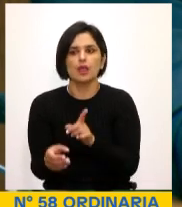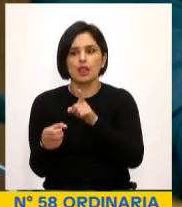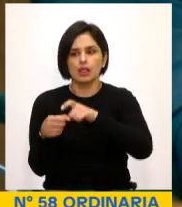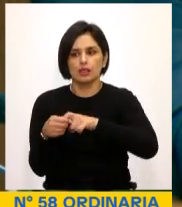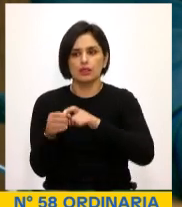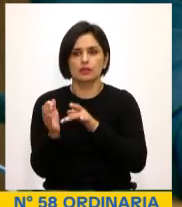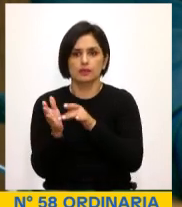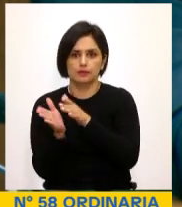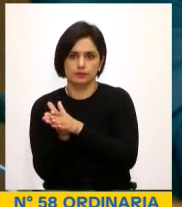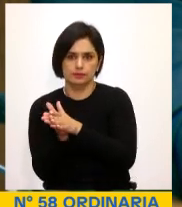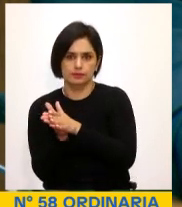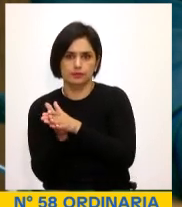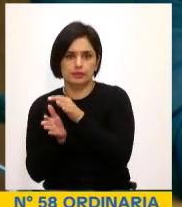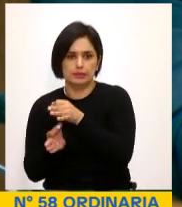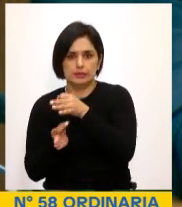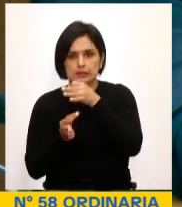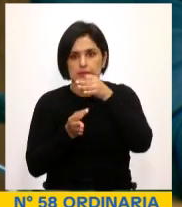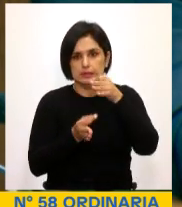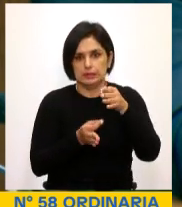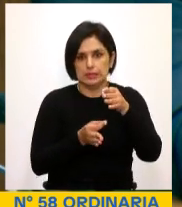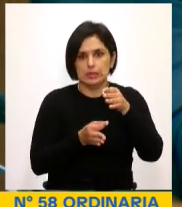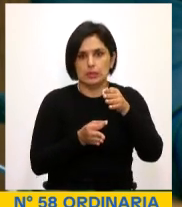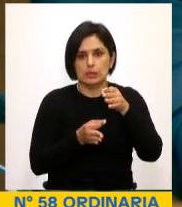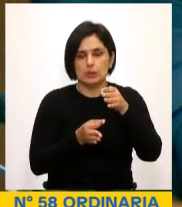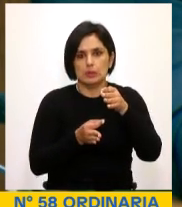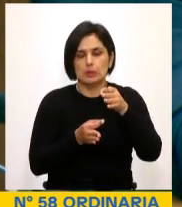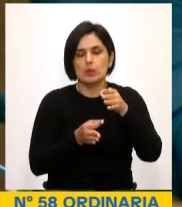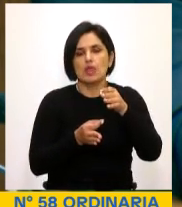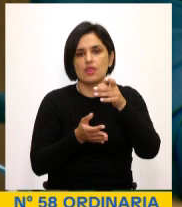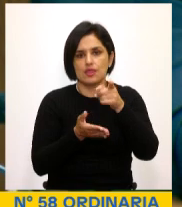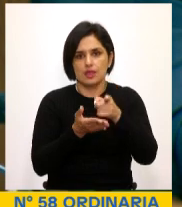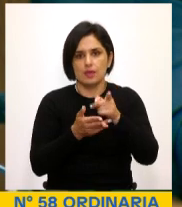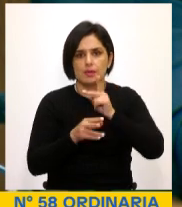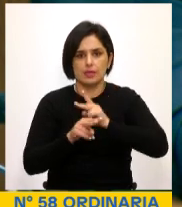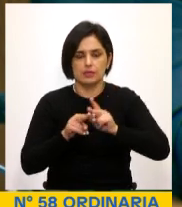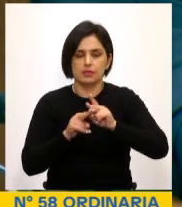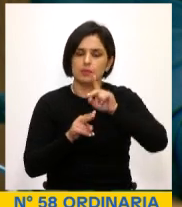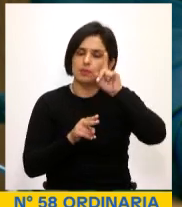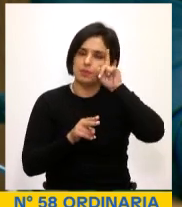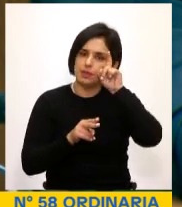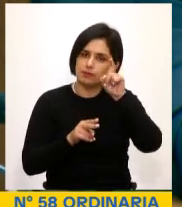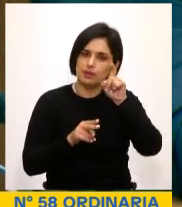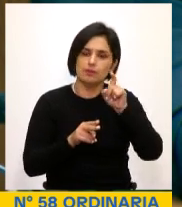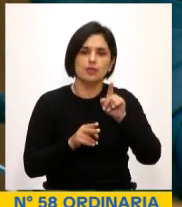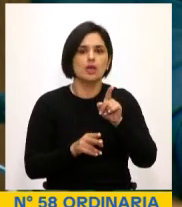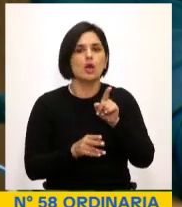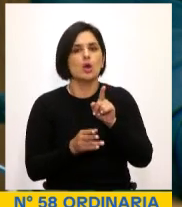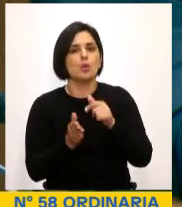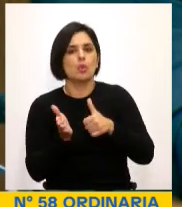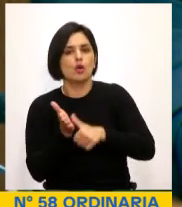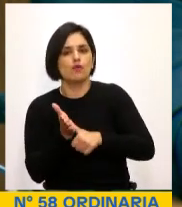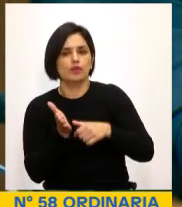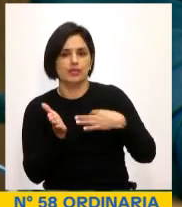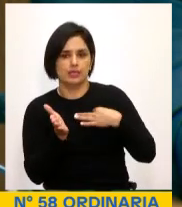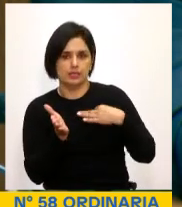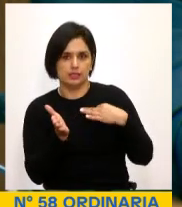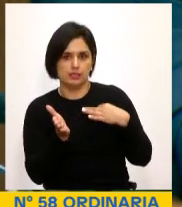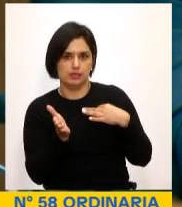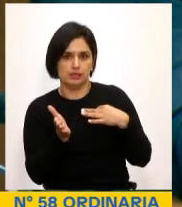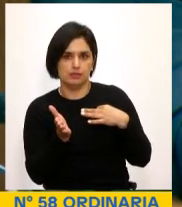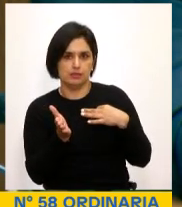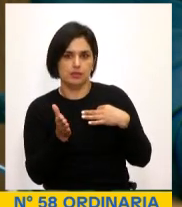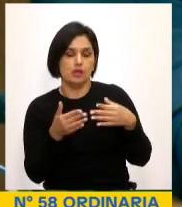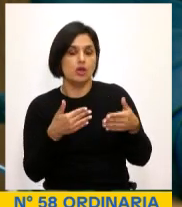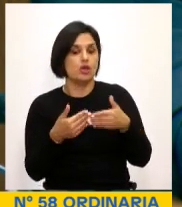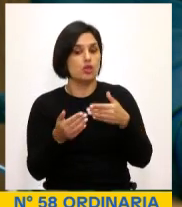defunción y la emisión de la licencia o el pase para la inación deberá ser practicada preferentemente por el oficial del registro civil e identificación para lo